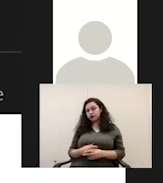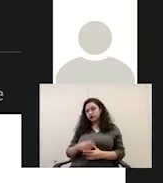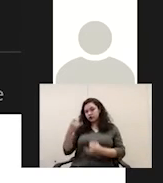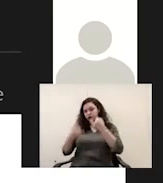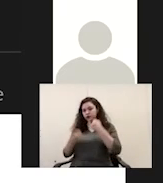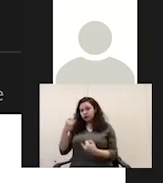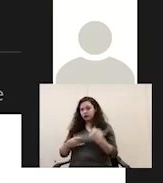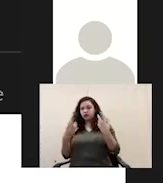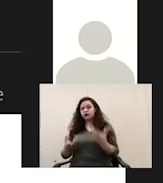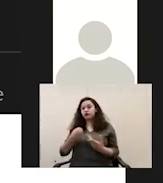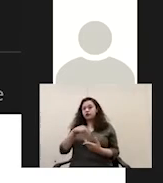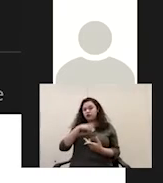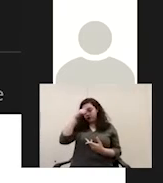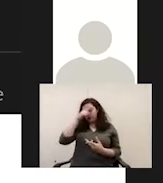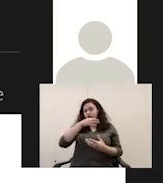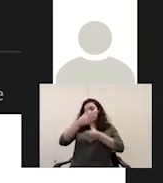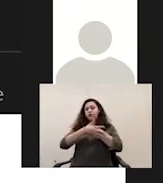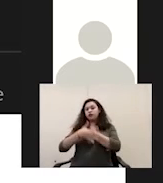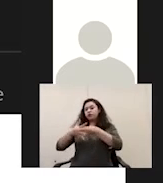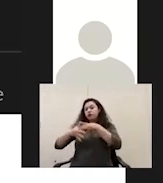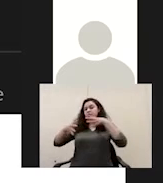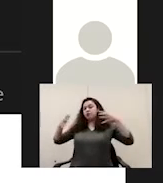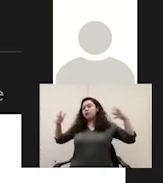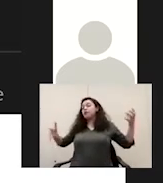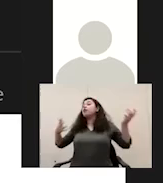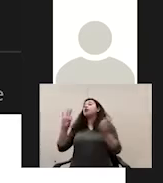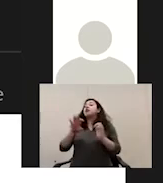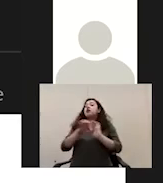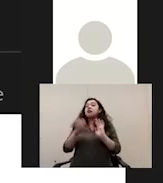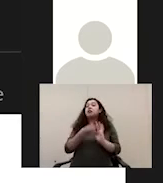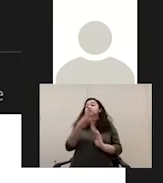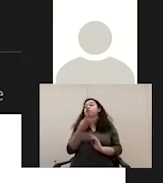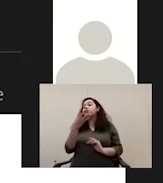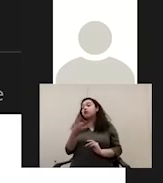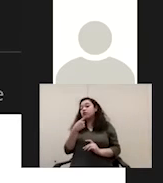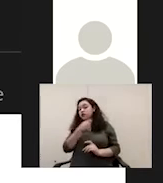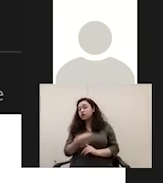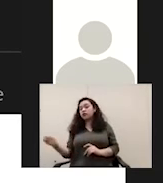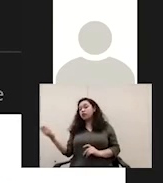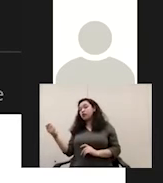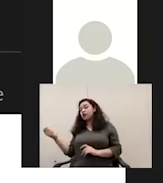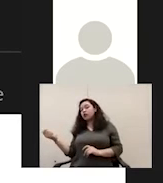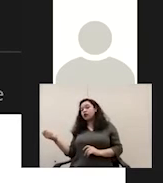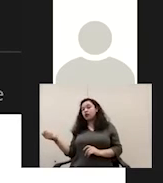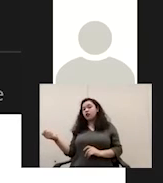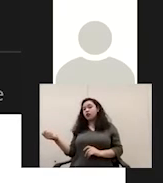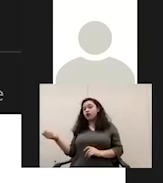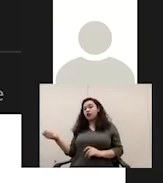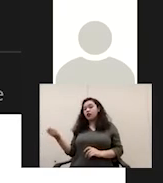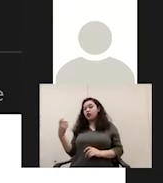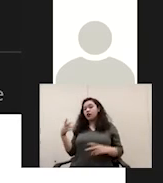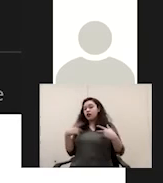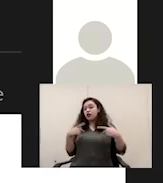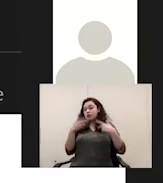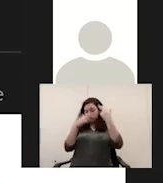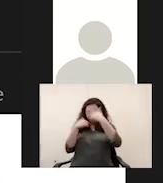notificar la presencia que hay de casos en esa área, si por ejemplo ya son 3, 4, y hay que darle seguimiento al estado de salud de las personas